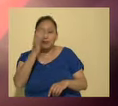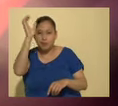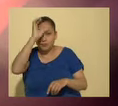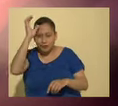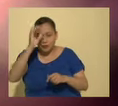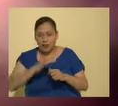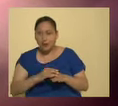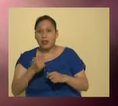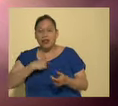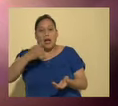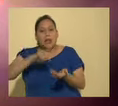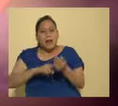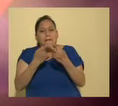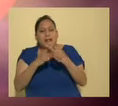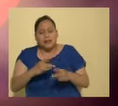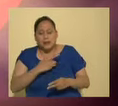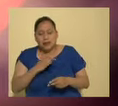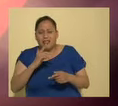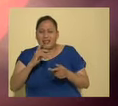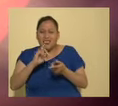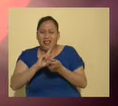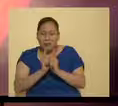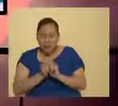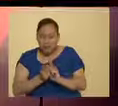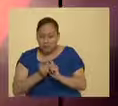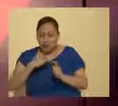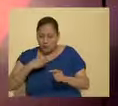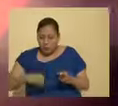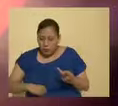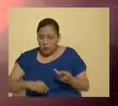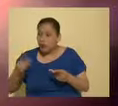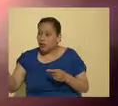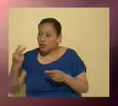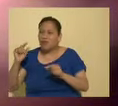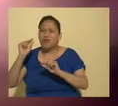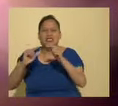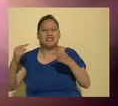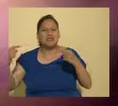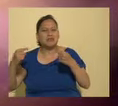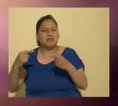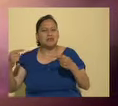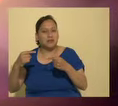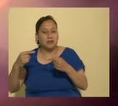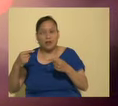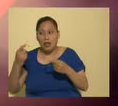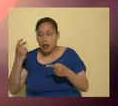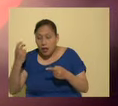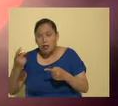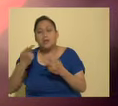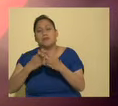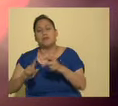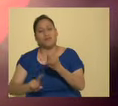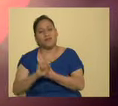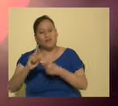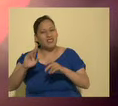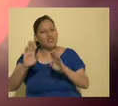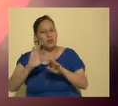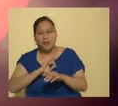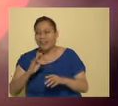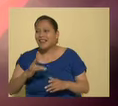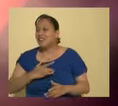esta culpa que vamos tocando, la relación se va desgastando. Las relaciones íntimas pueden perder ese toque, pueden perder ese